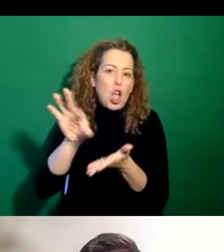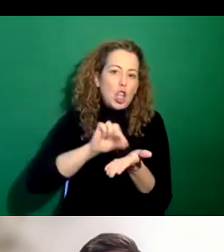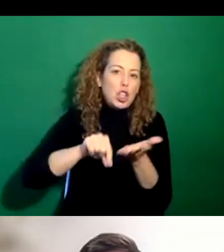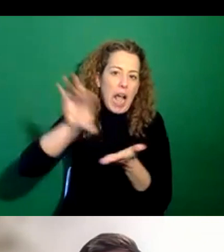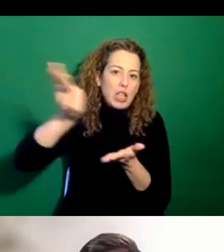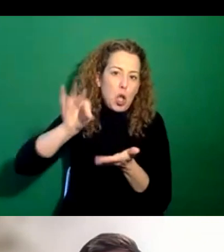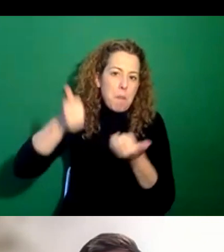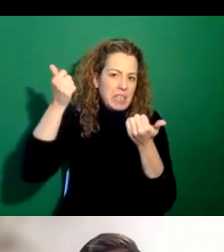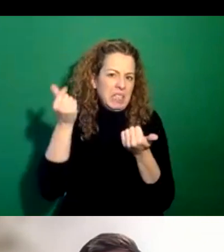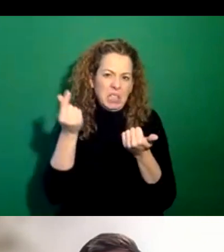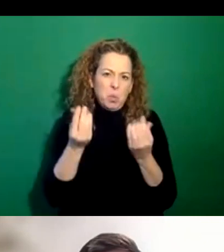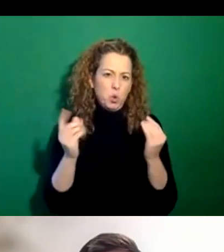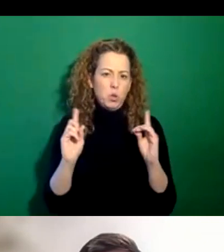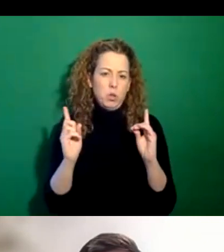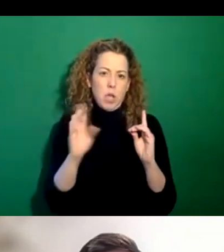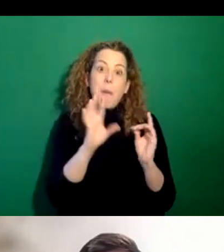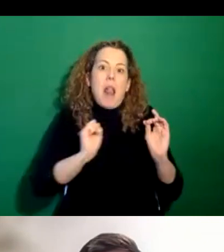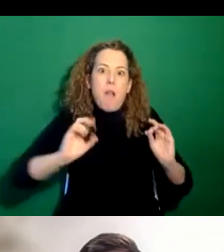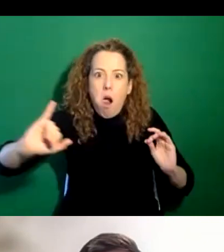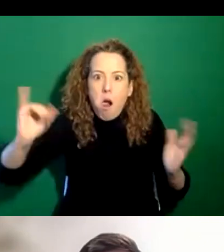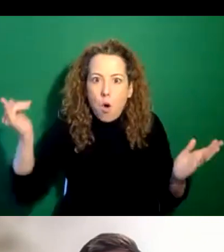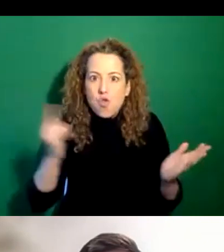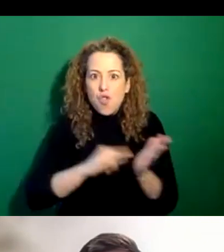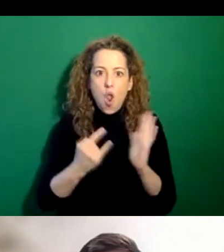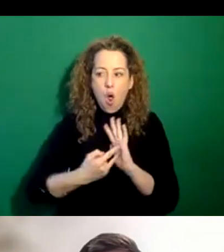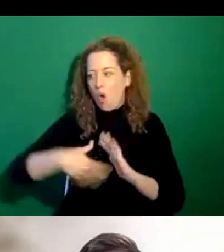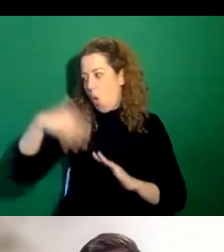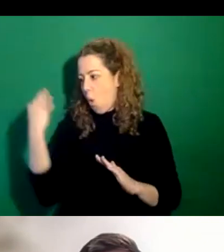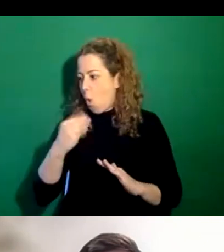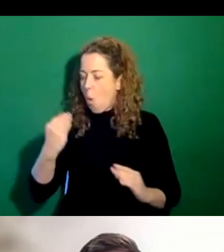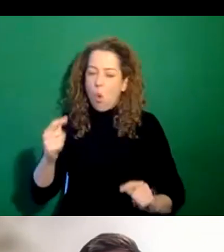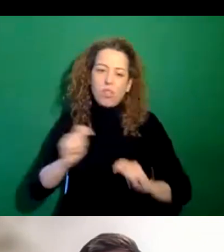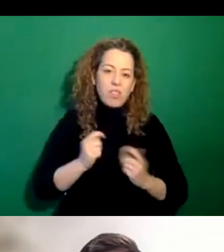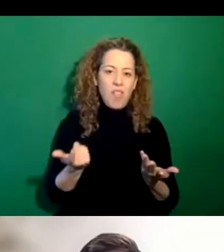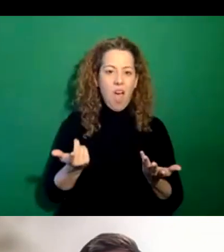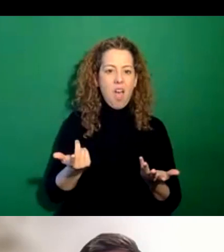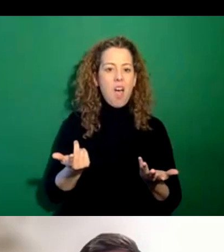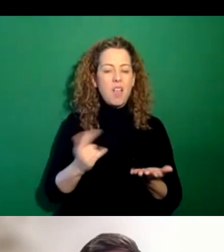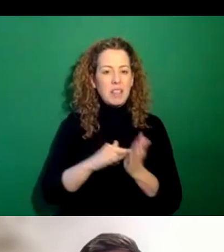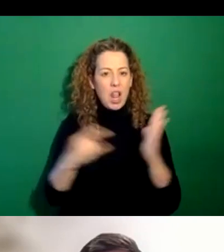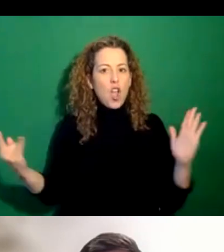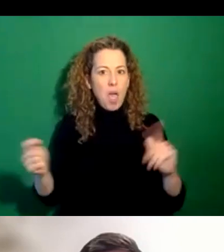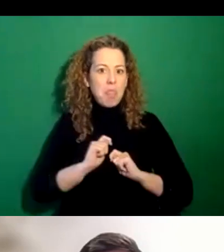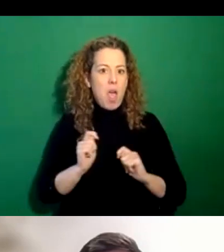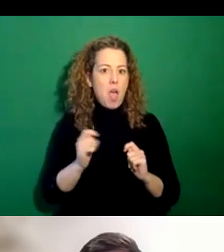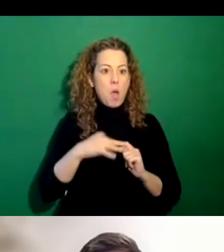mucho dinero. Claro, hay maravillas. La tecnología últimamente nos permite, pues eso, en vez de poner quizás a lo mejor una